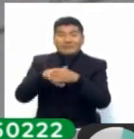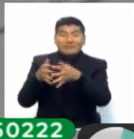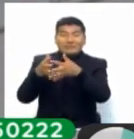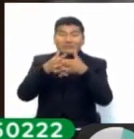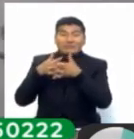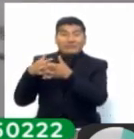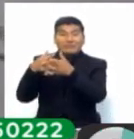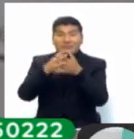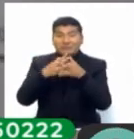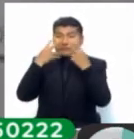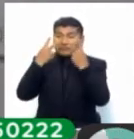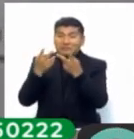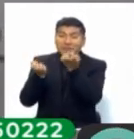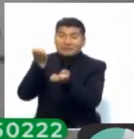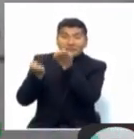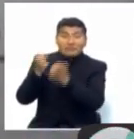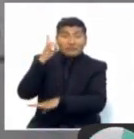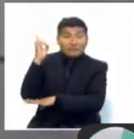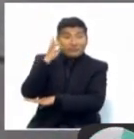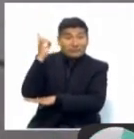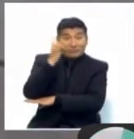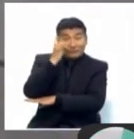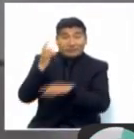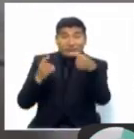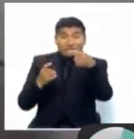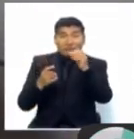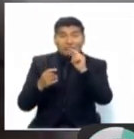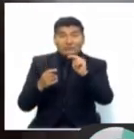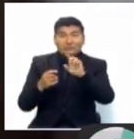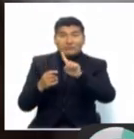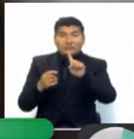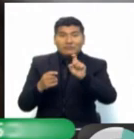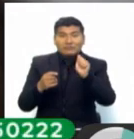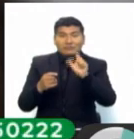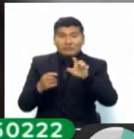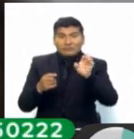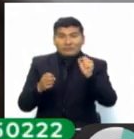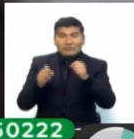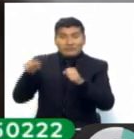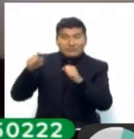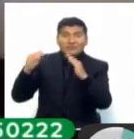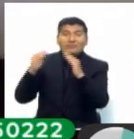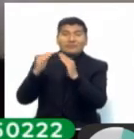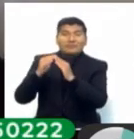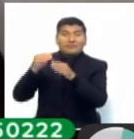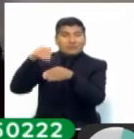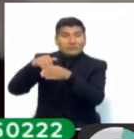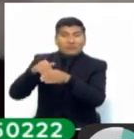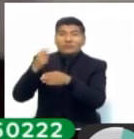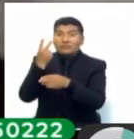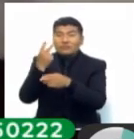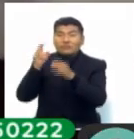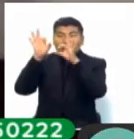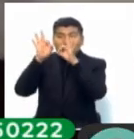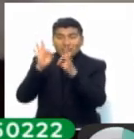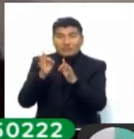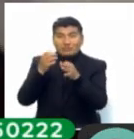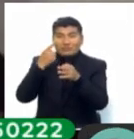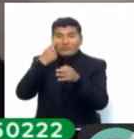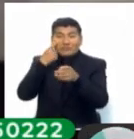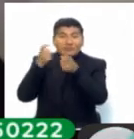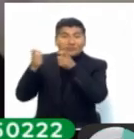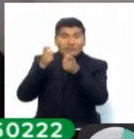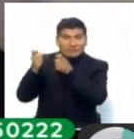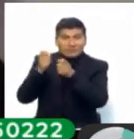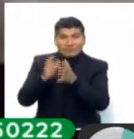para considerar la situación de Bolivia, González informó que el OEP implementó 2 mecanismos para el conteo de votos que funcionan de manera